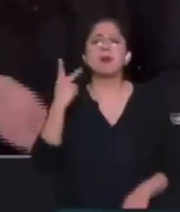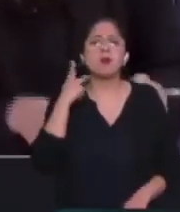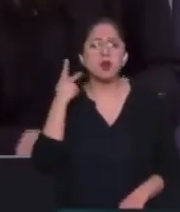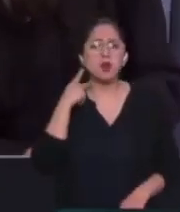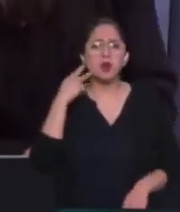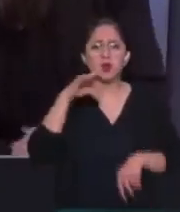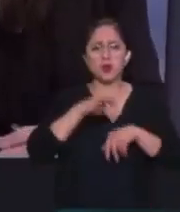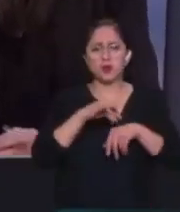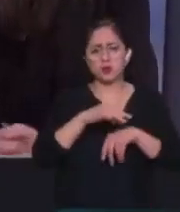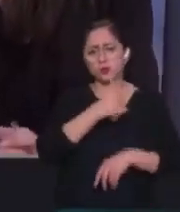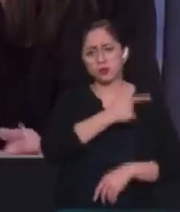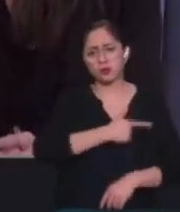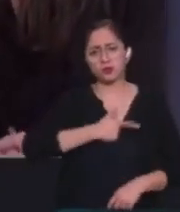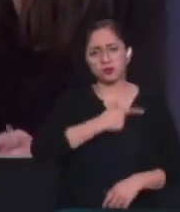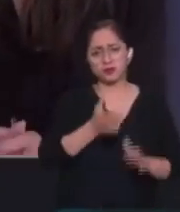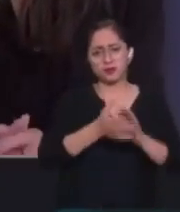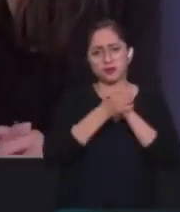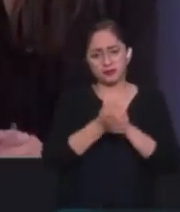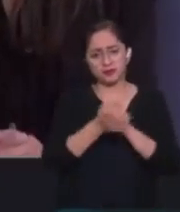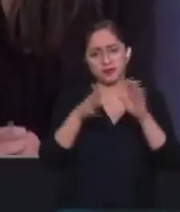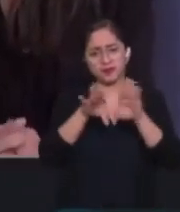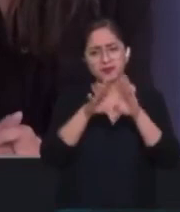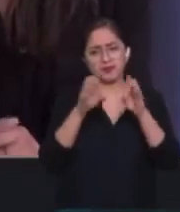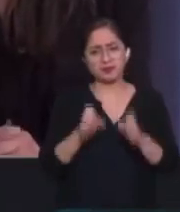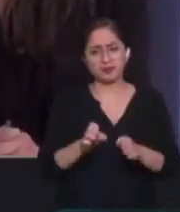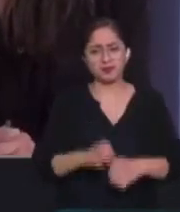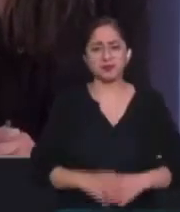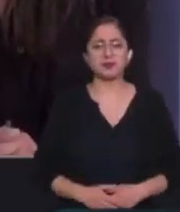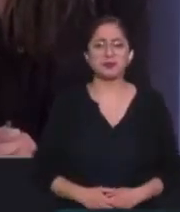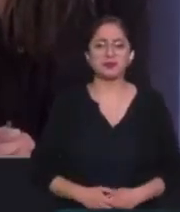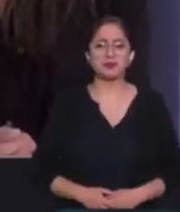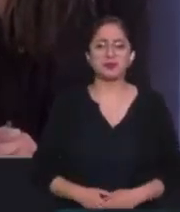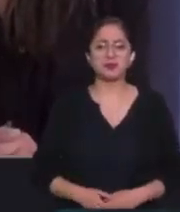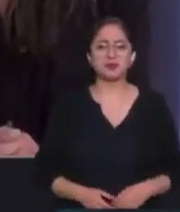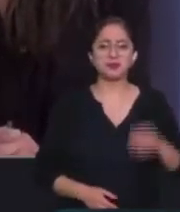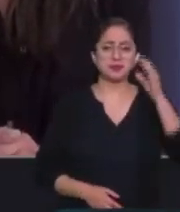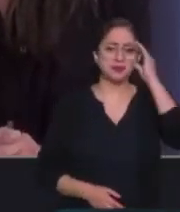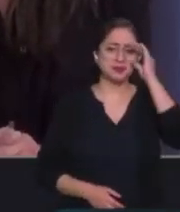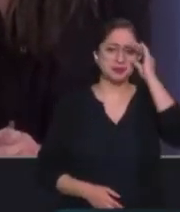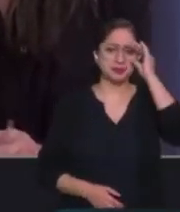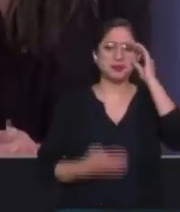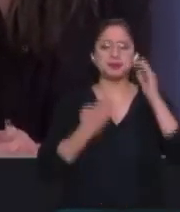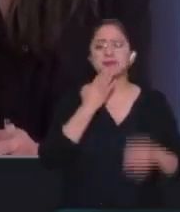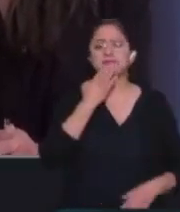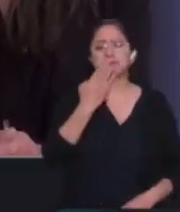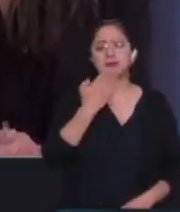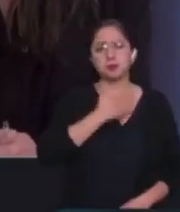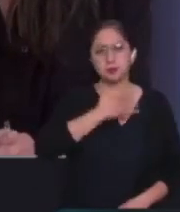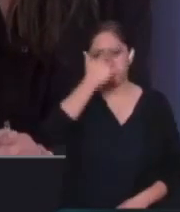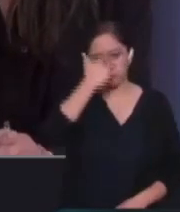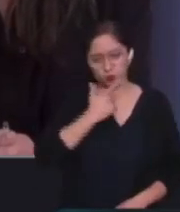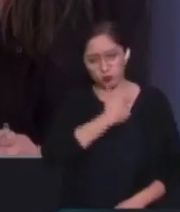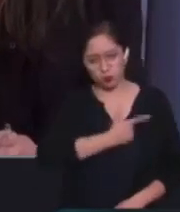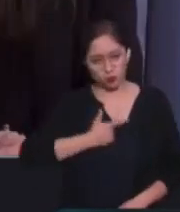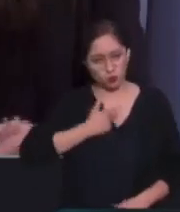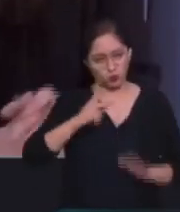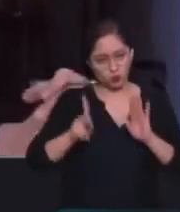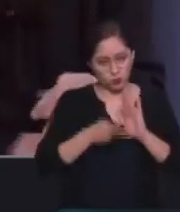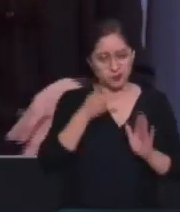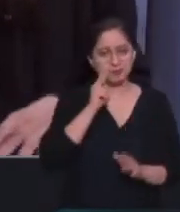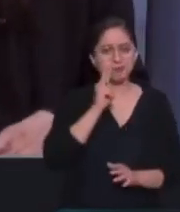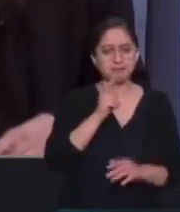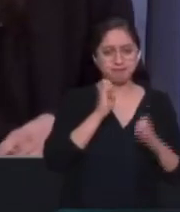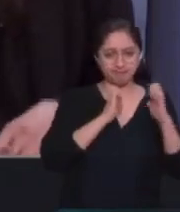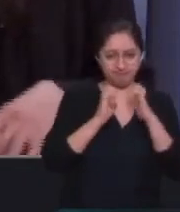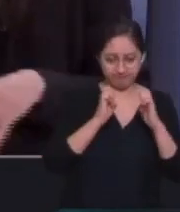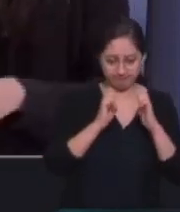gusto saludarlo. ¿Cómo está? Muy bien, buenas noches, un saludo a todos, gusto verlos nuevamente. Doctor, pues, ¿qué le parece si